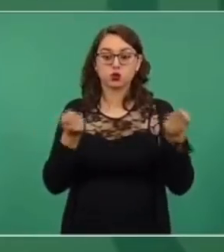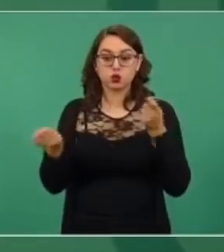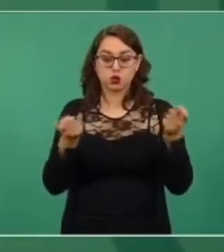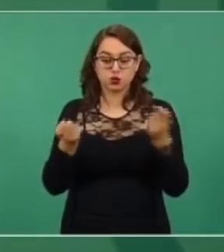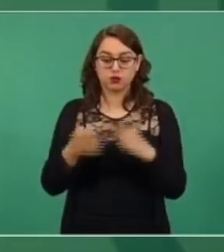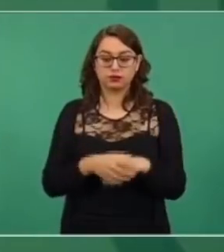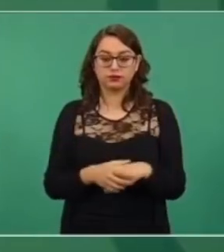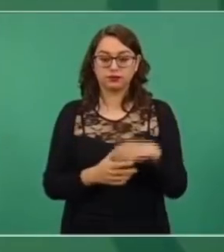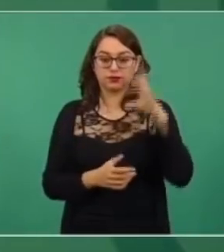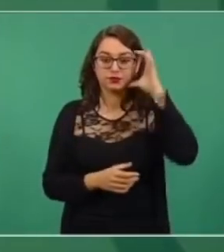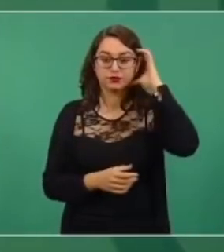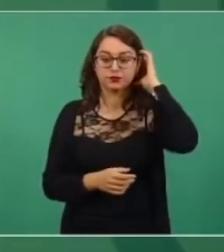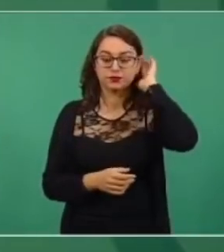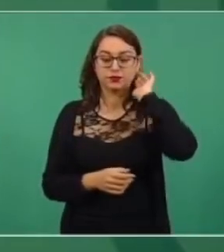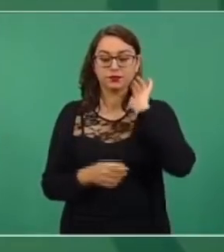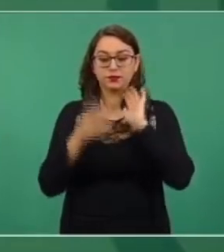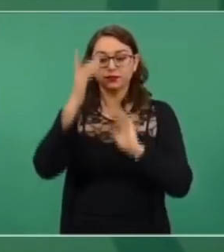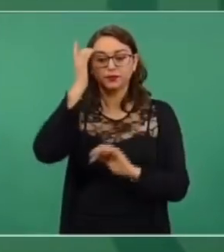Esto